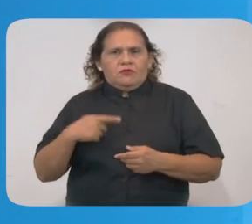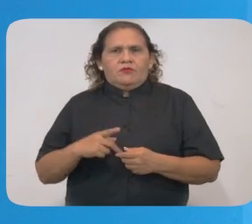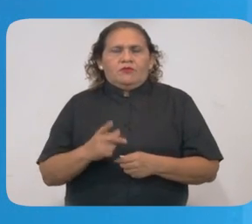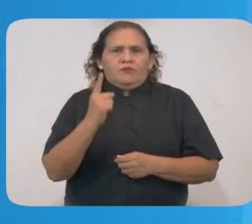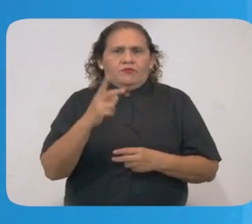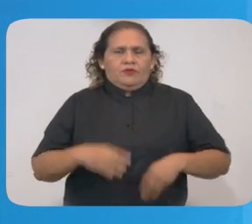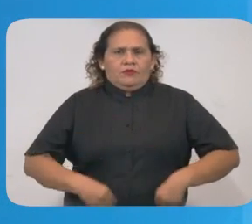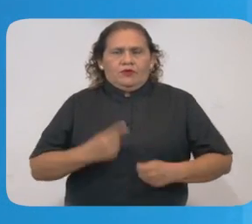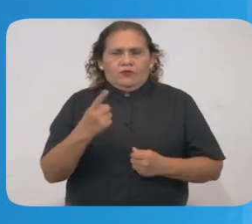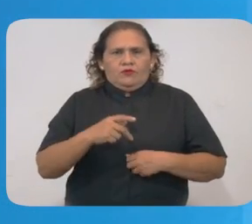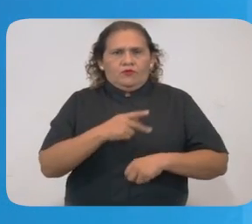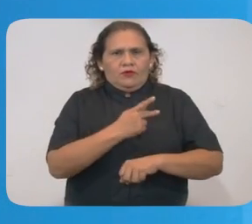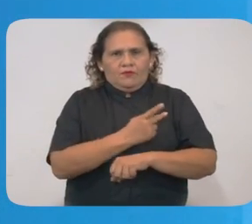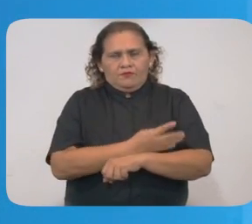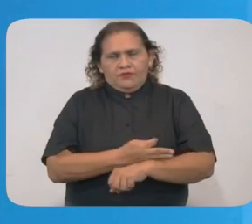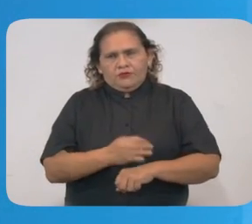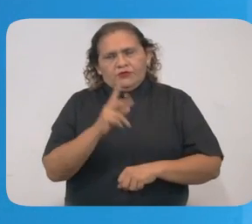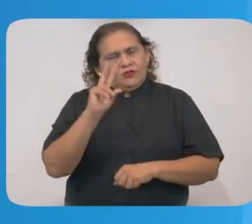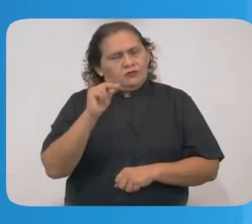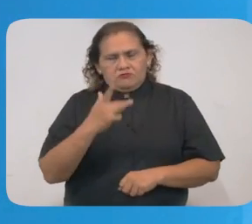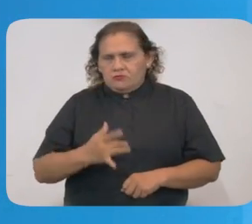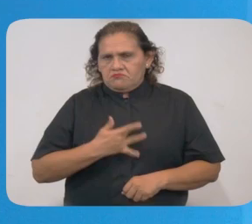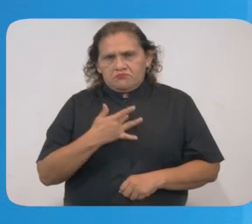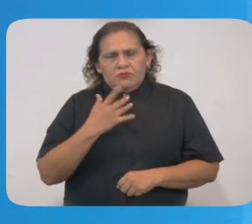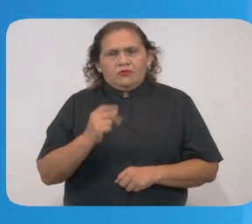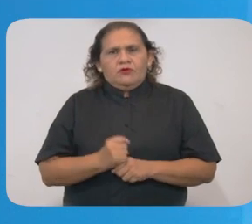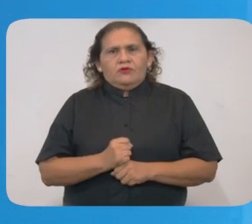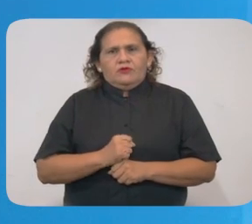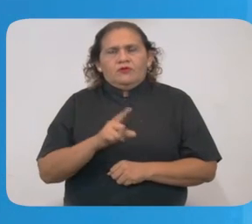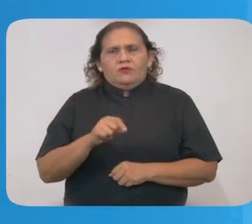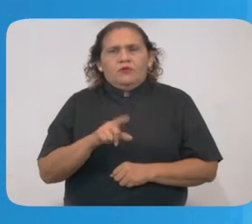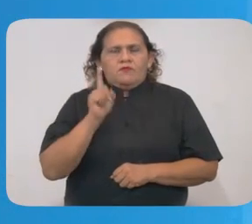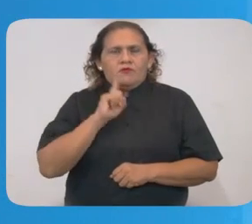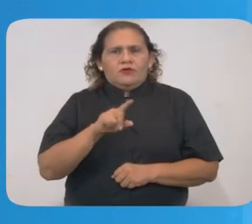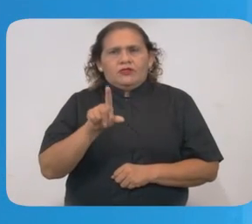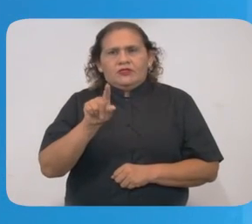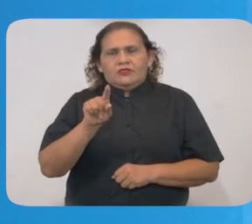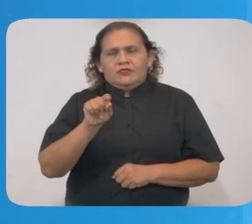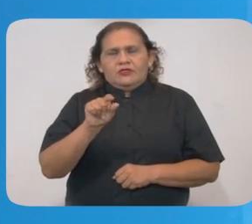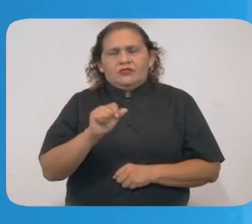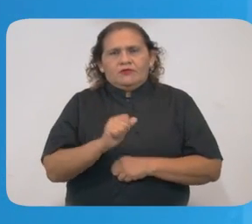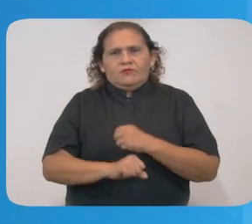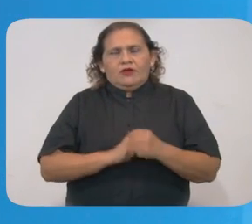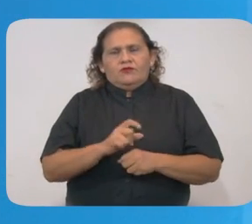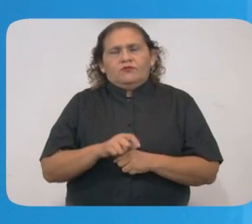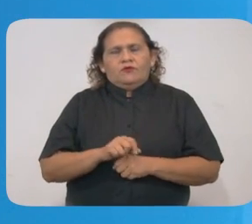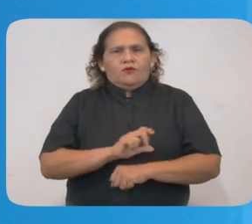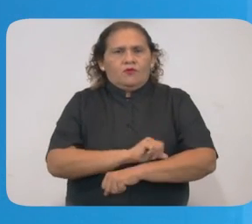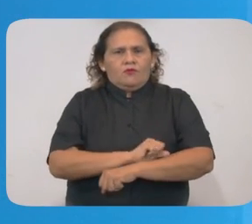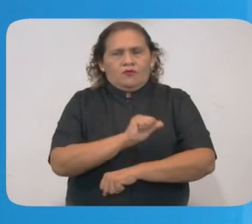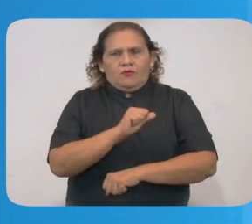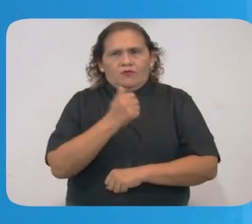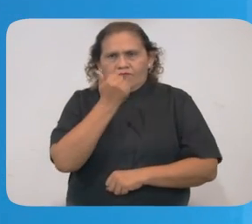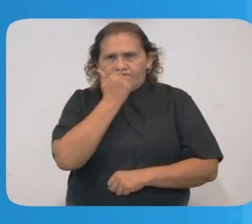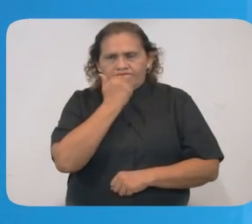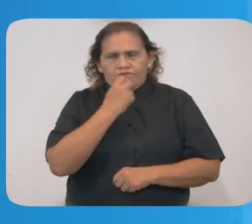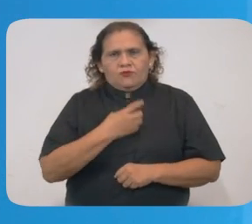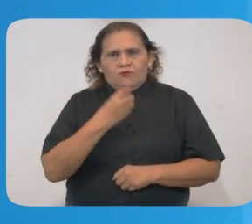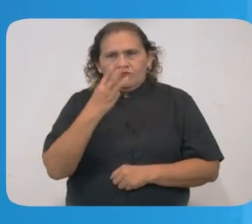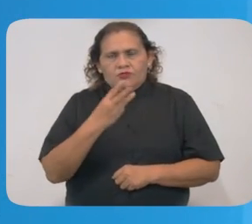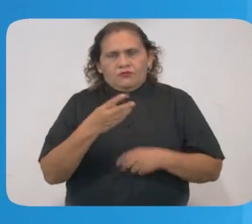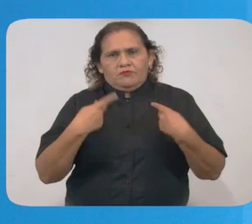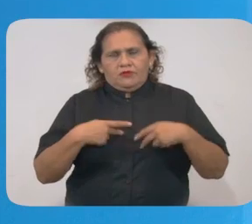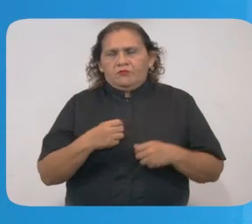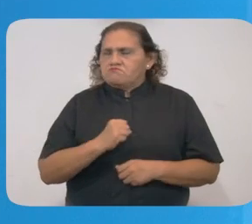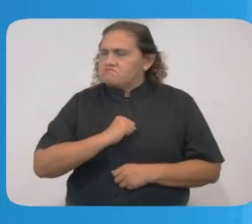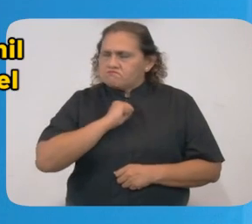una persona la cual no presenta síntomas. Mujer de 70 años de Valladolid, con hipertensión y diabetes. Vivía con 3 personas,